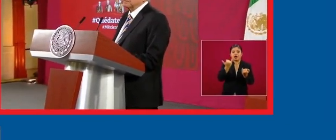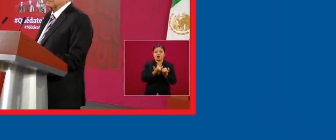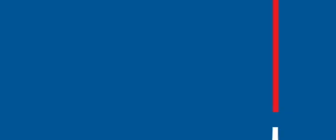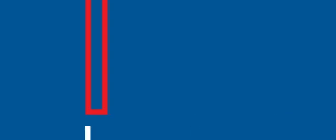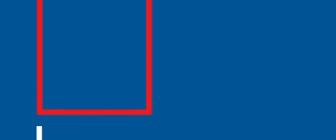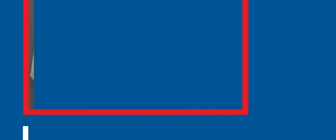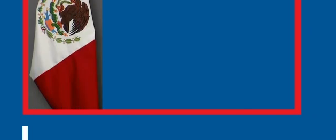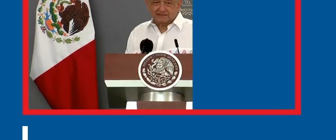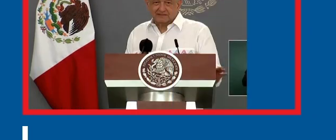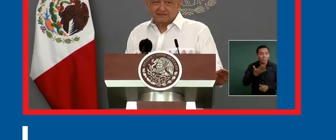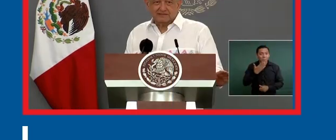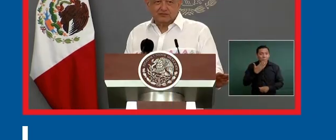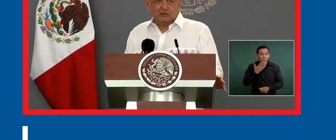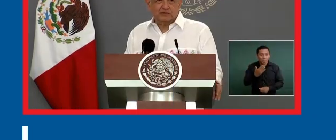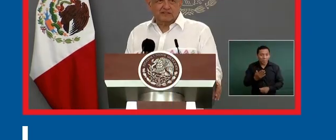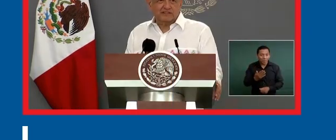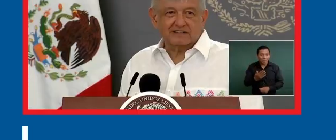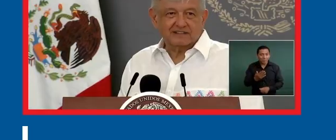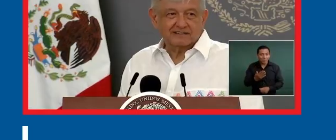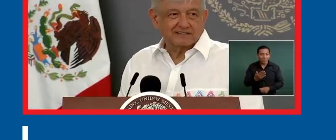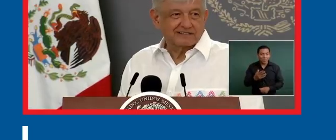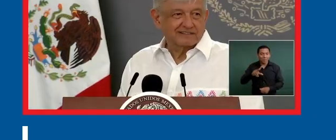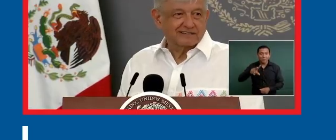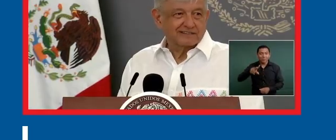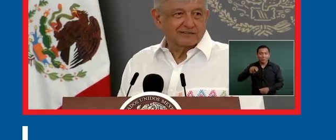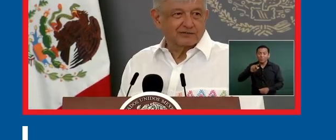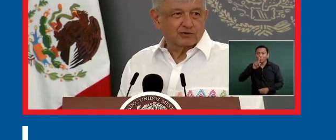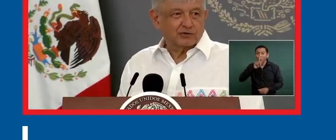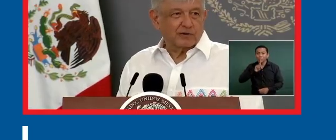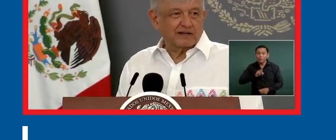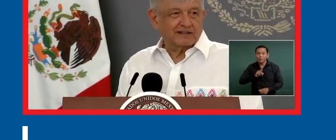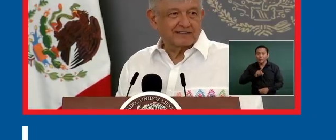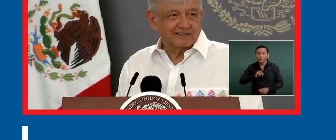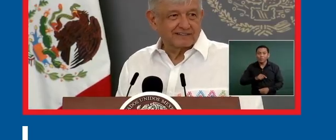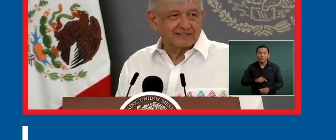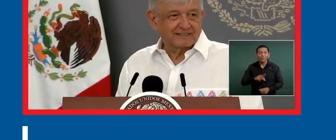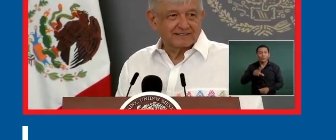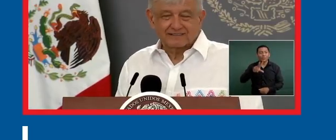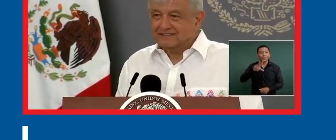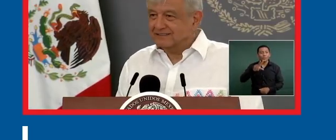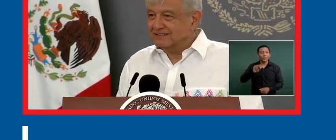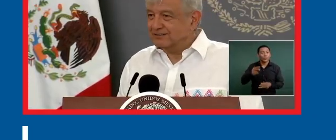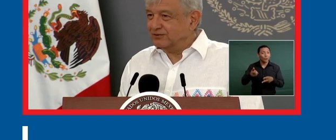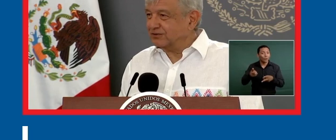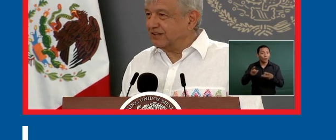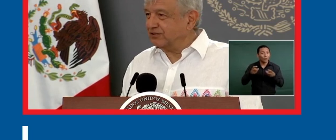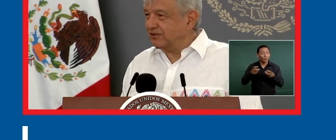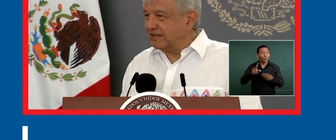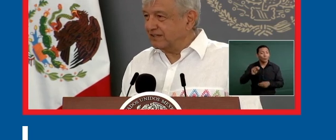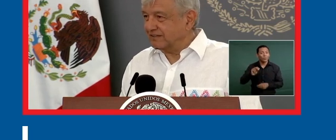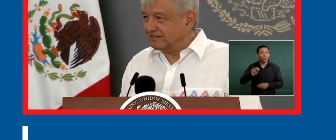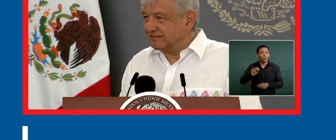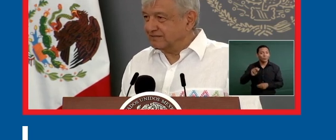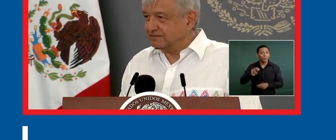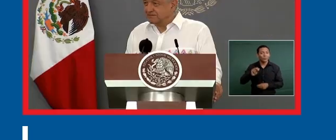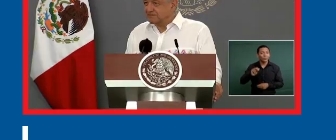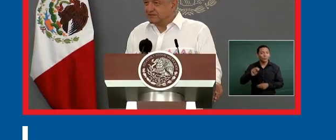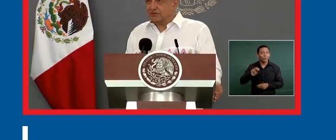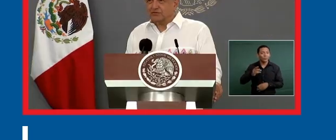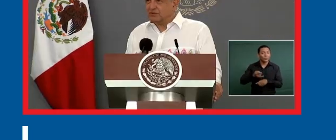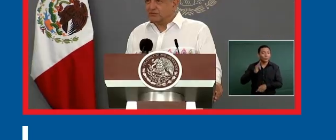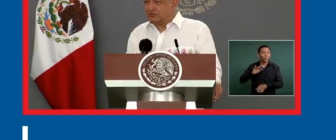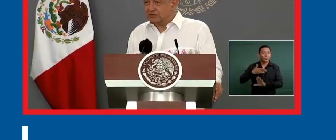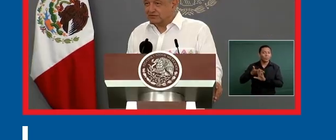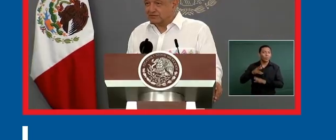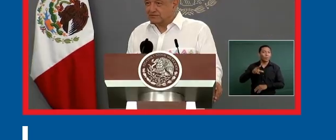intensiva. No mentir, no robar, no traicionar,